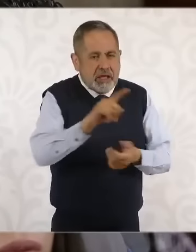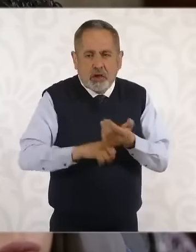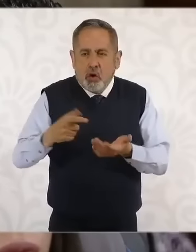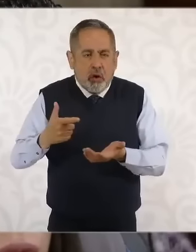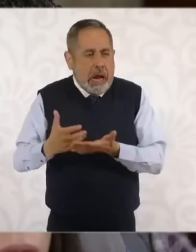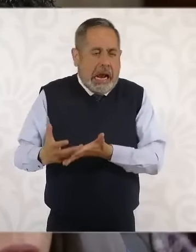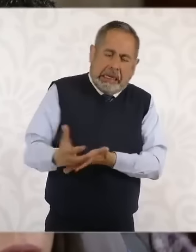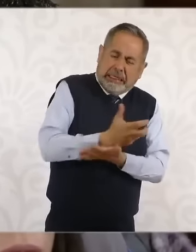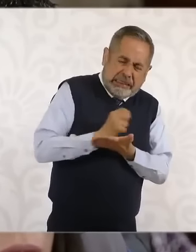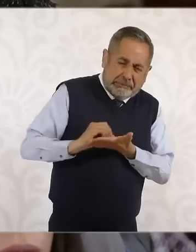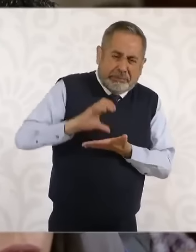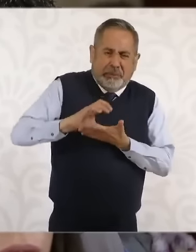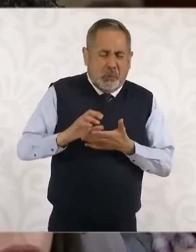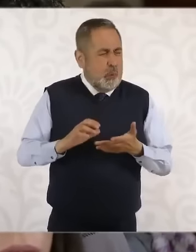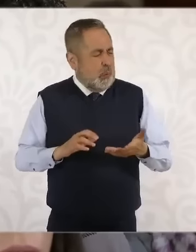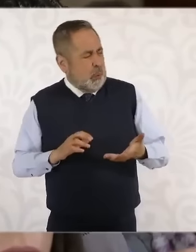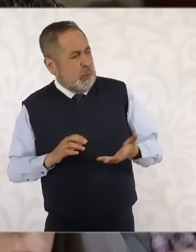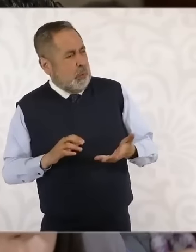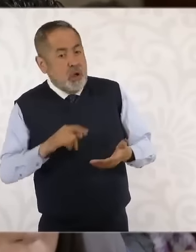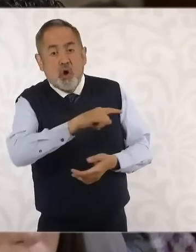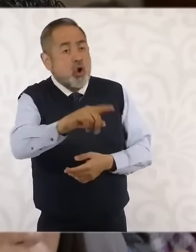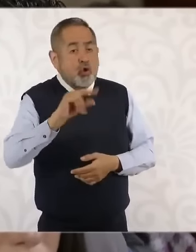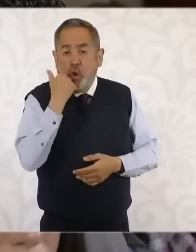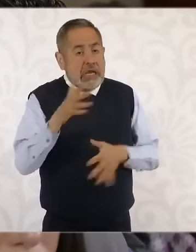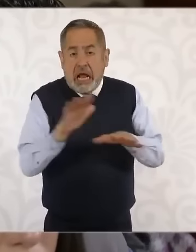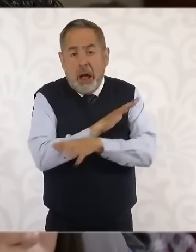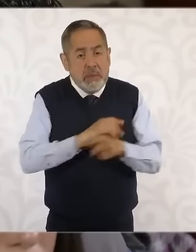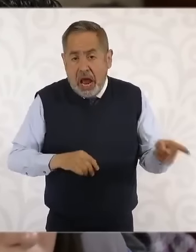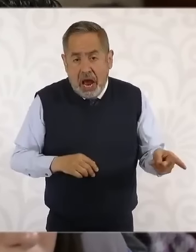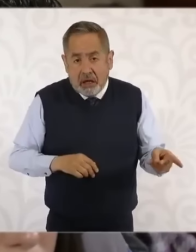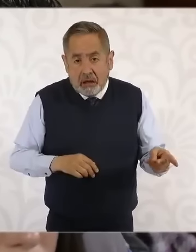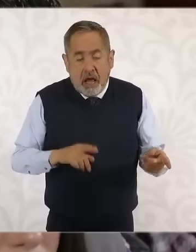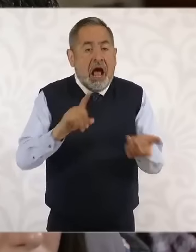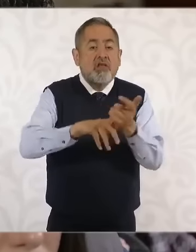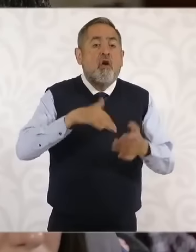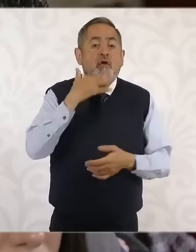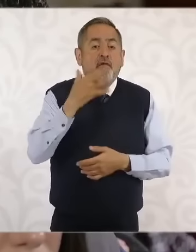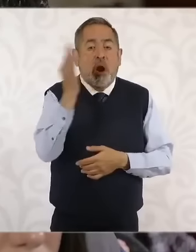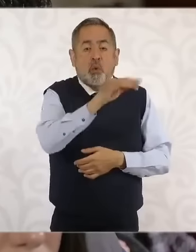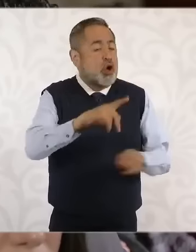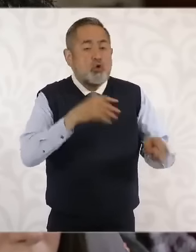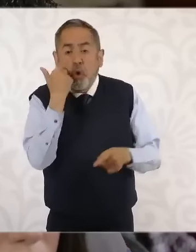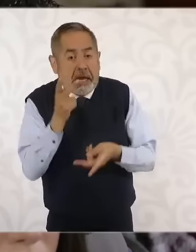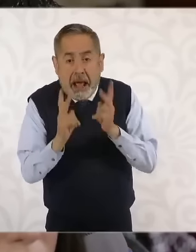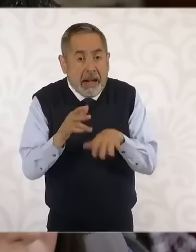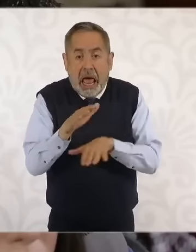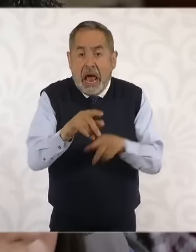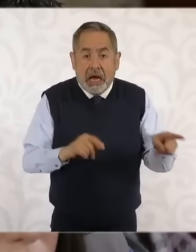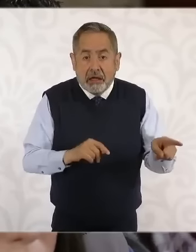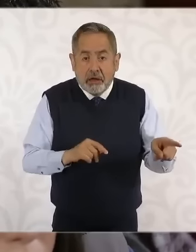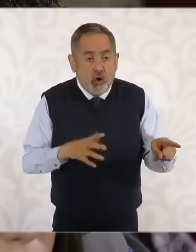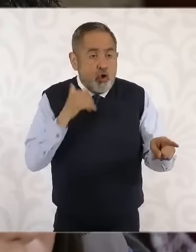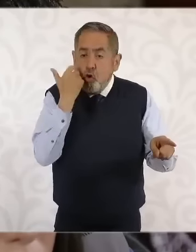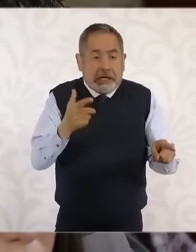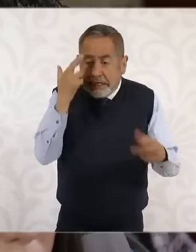erario. Todo el tema de los fraudes electorales no lo tocan en su propuesta, no revisan, no